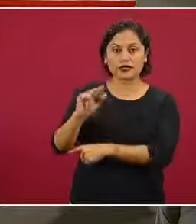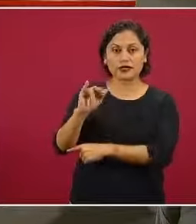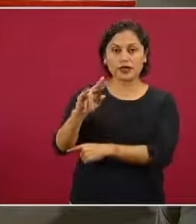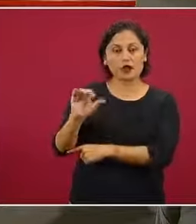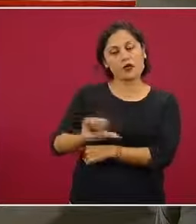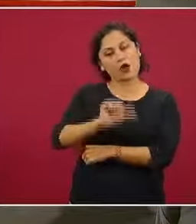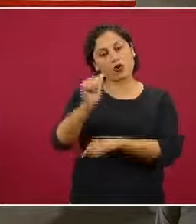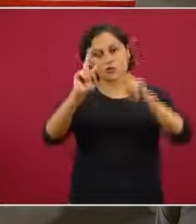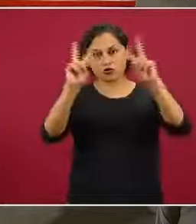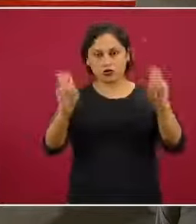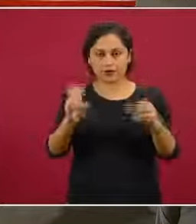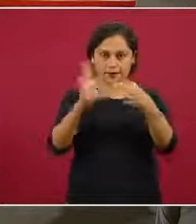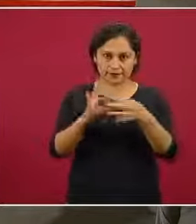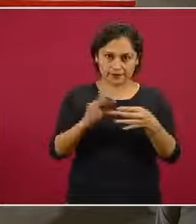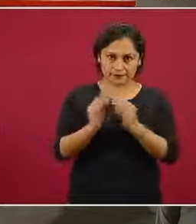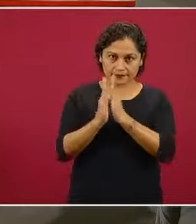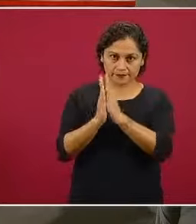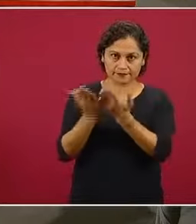otro tema.